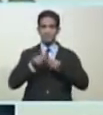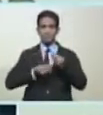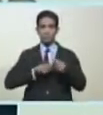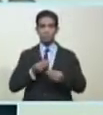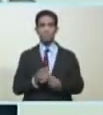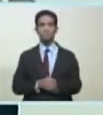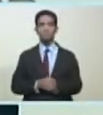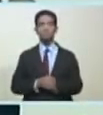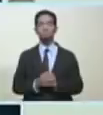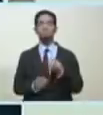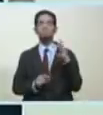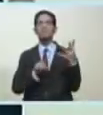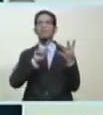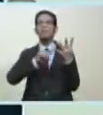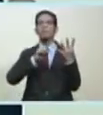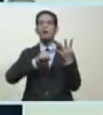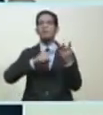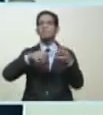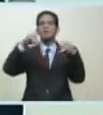La cuarta deserción